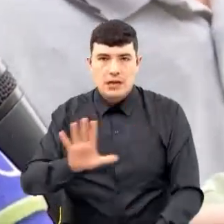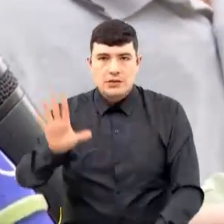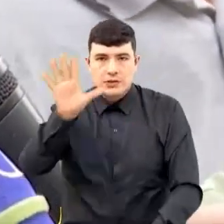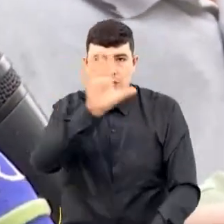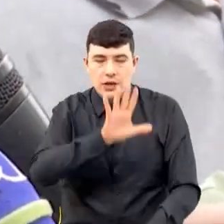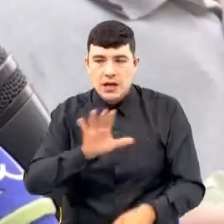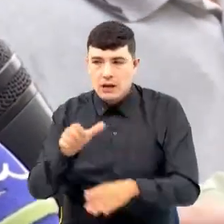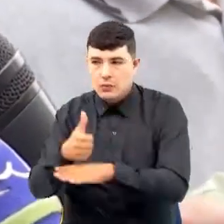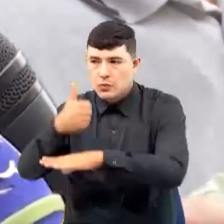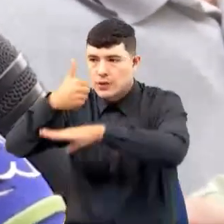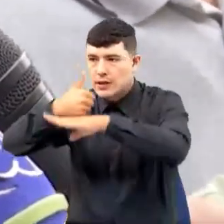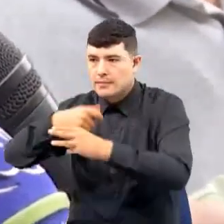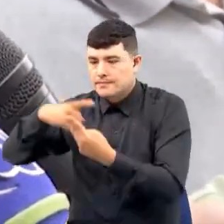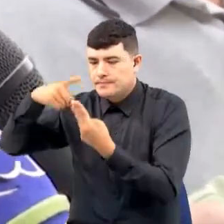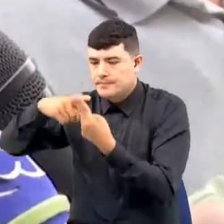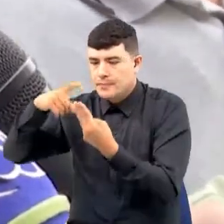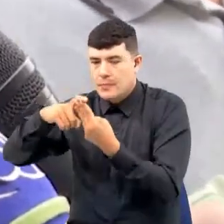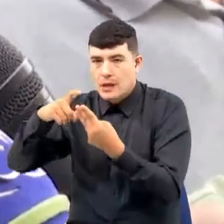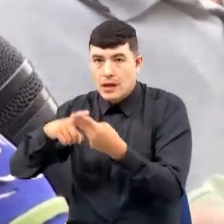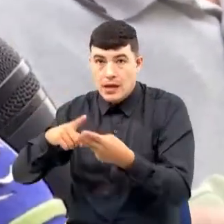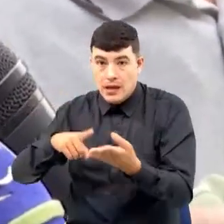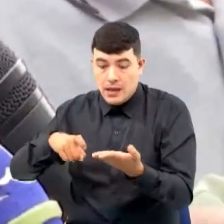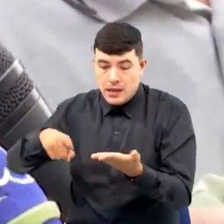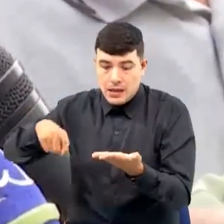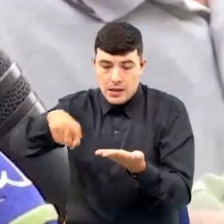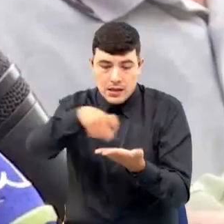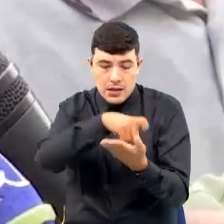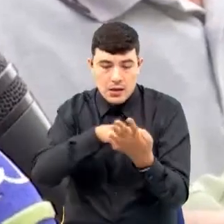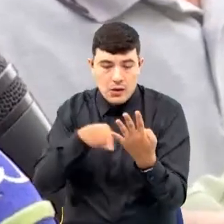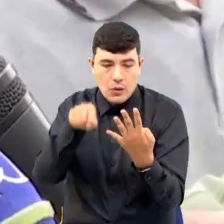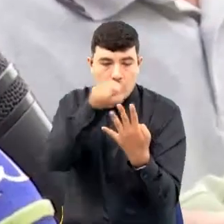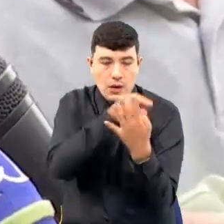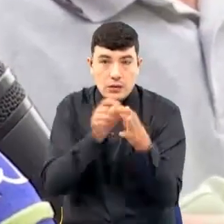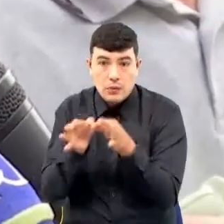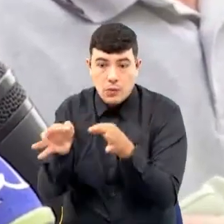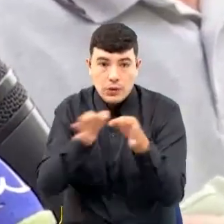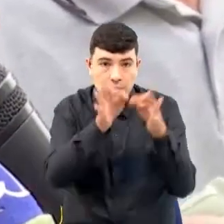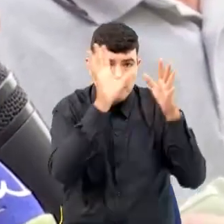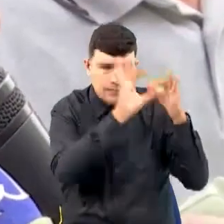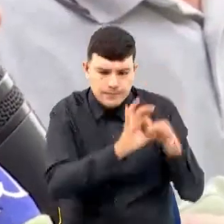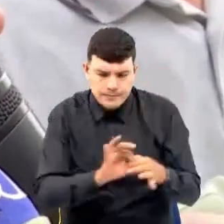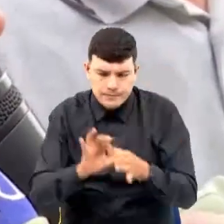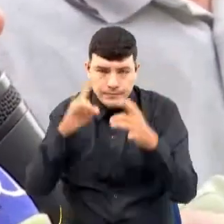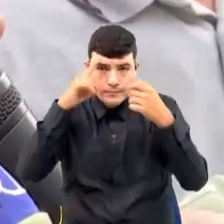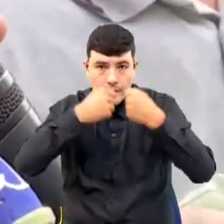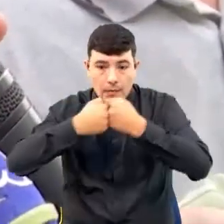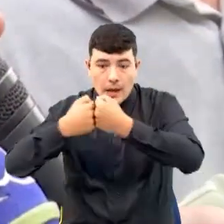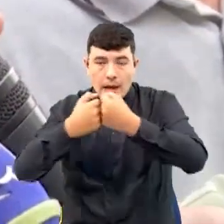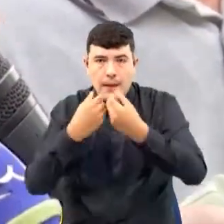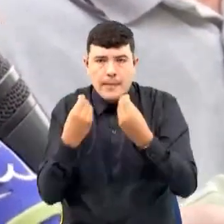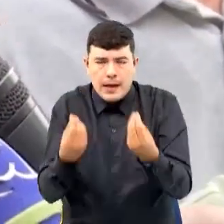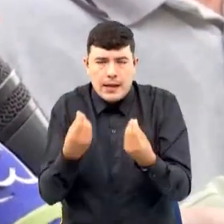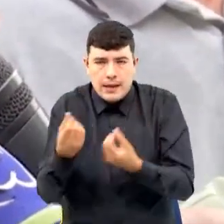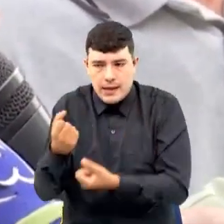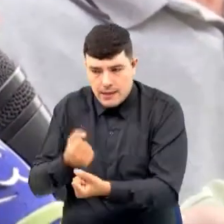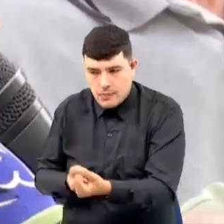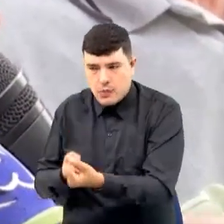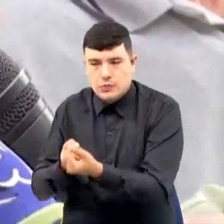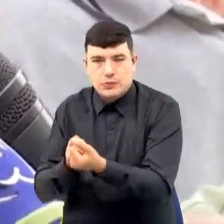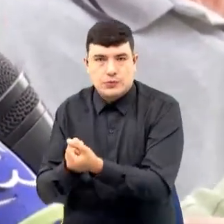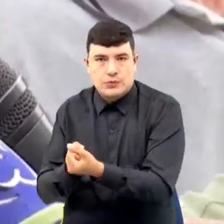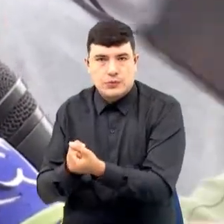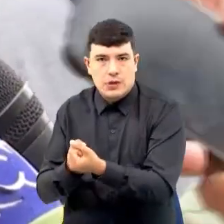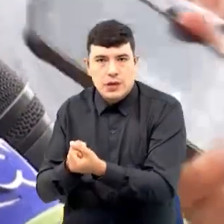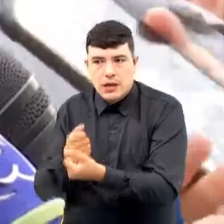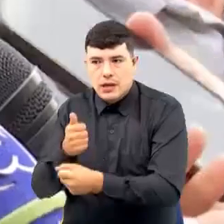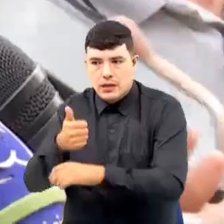y con la dirección de tránsito de la policía, para poder lograr brindarle también el apoyo jurídico a nuestros